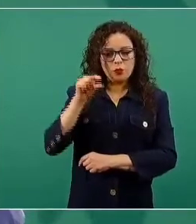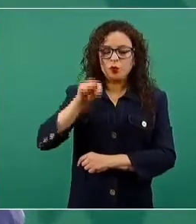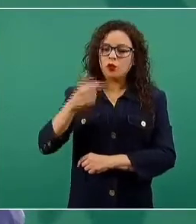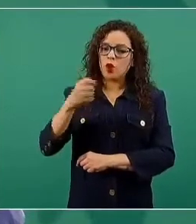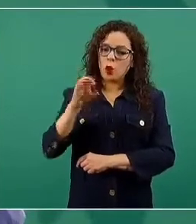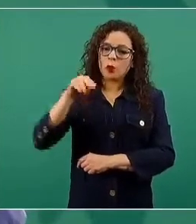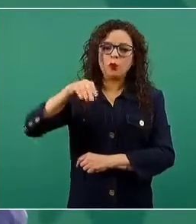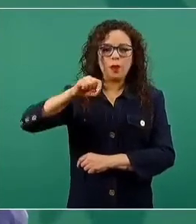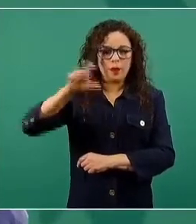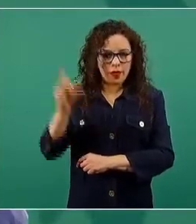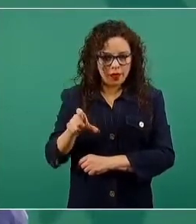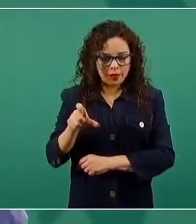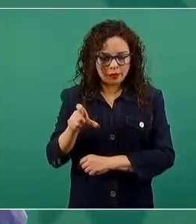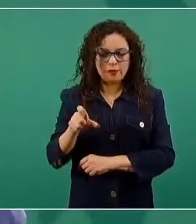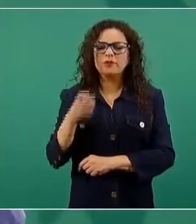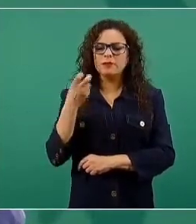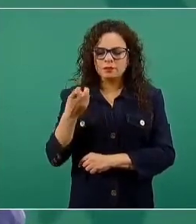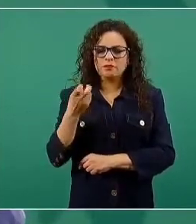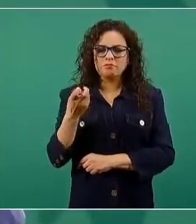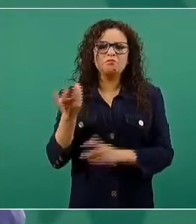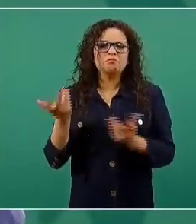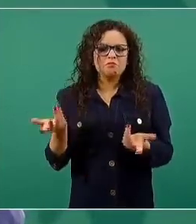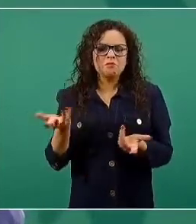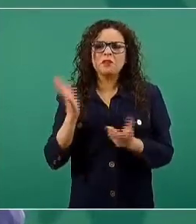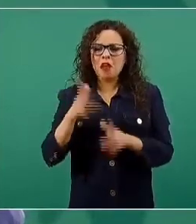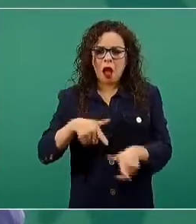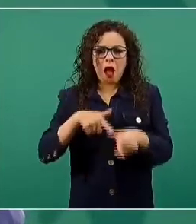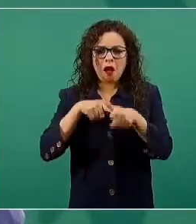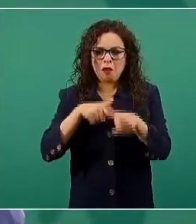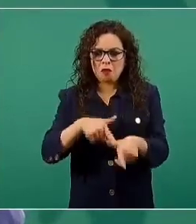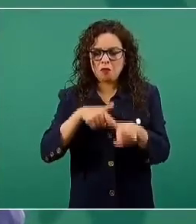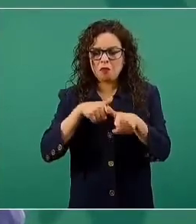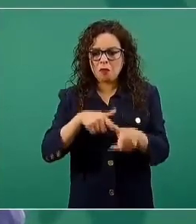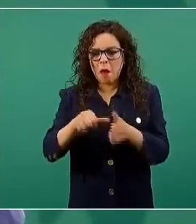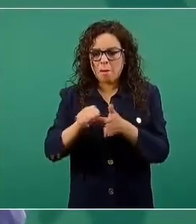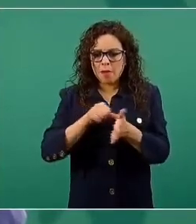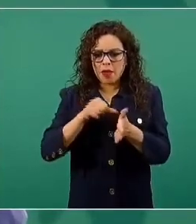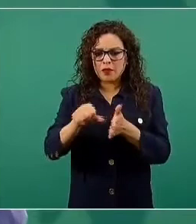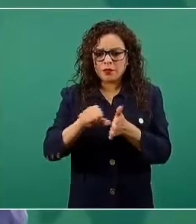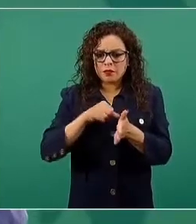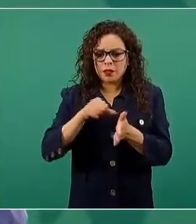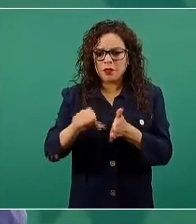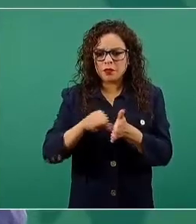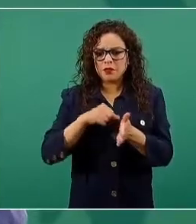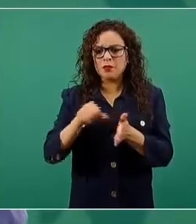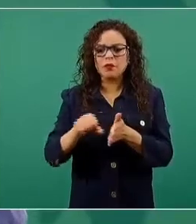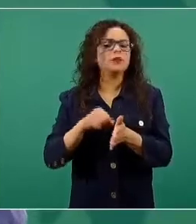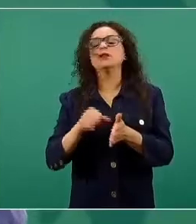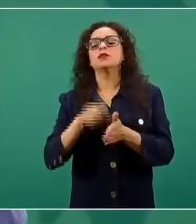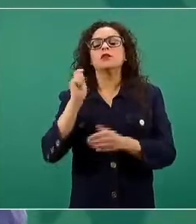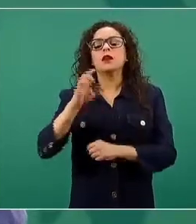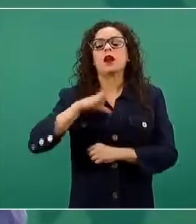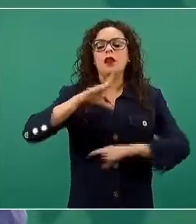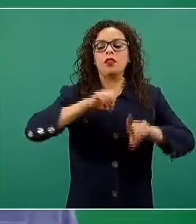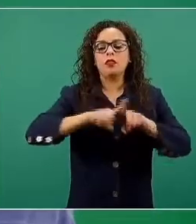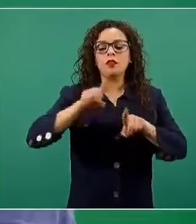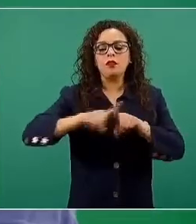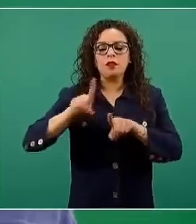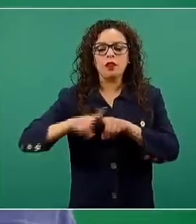coronavirus.gov.mx. Esto lo sabemos porque llevamos meses experimentando esta situación en donde recibimos